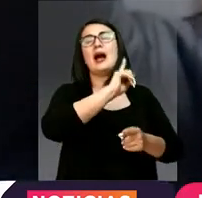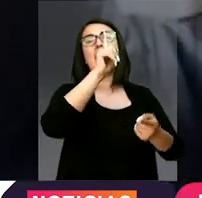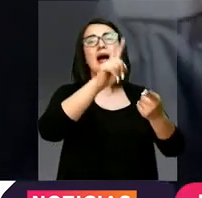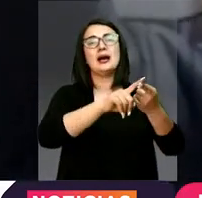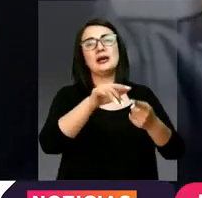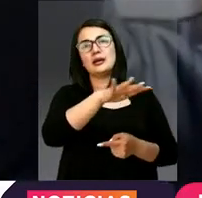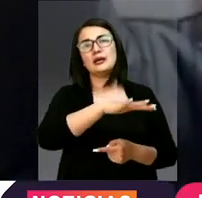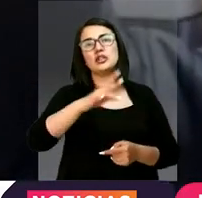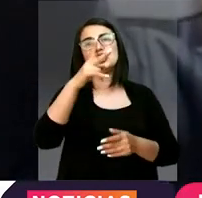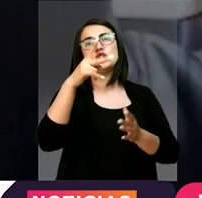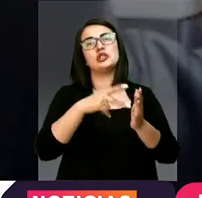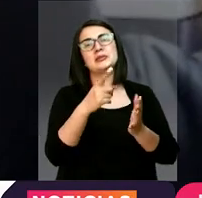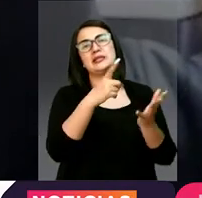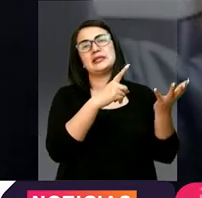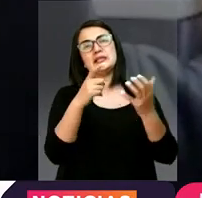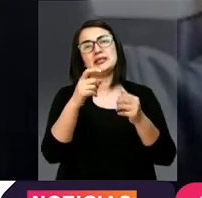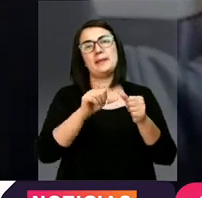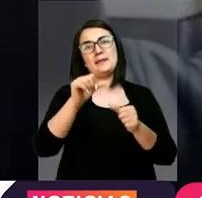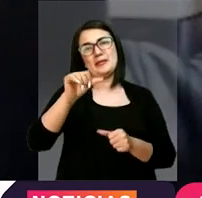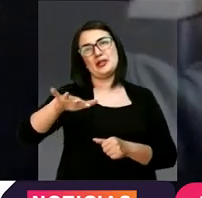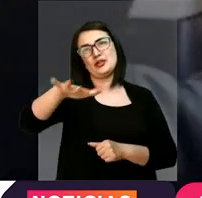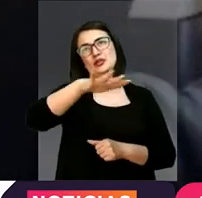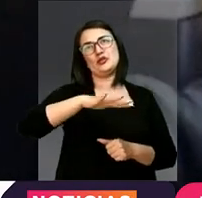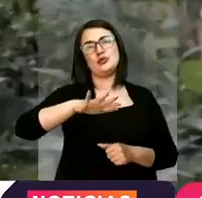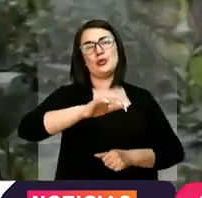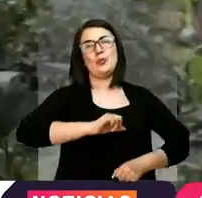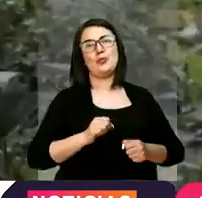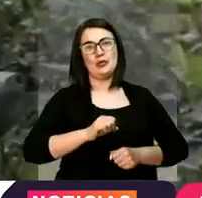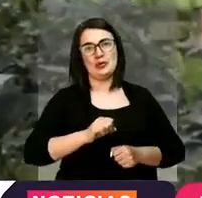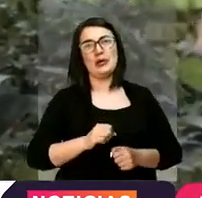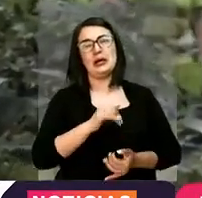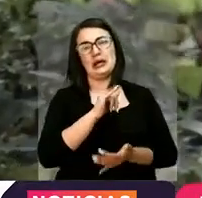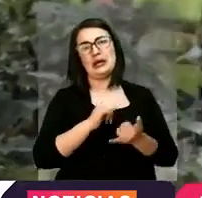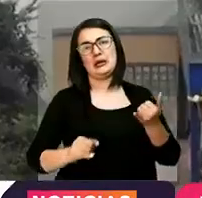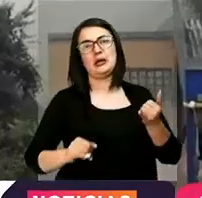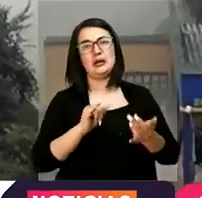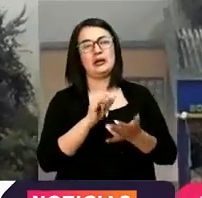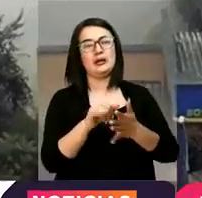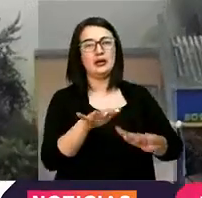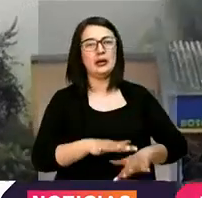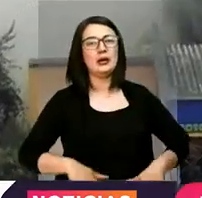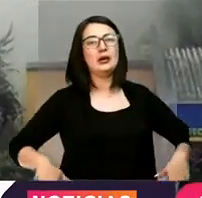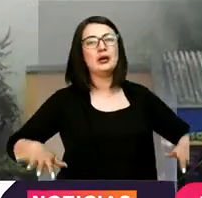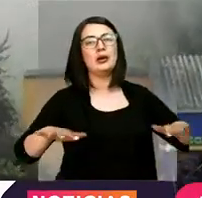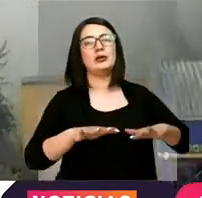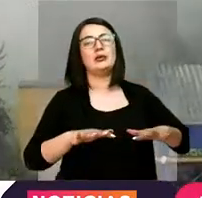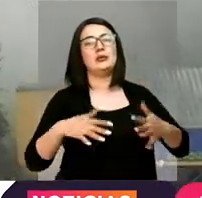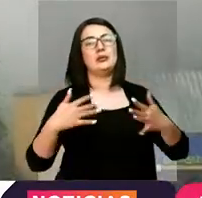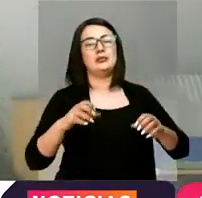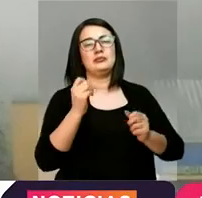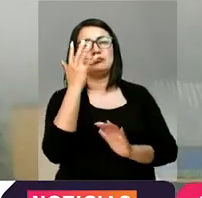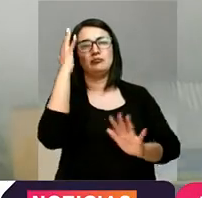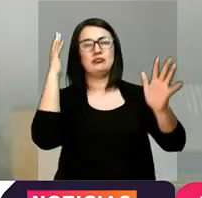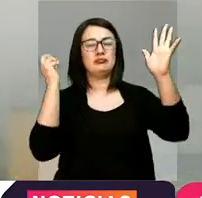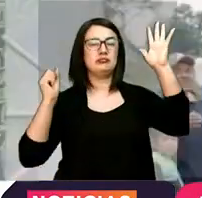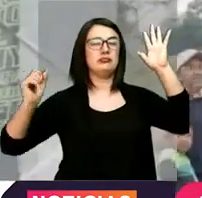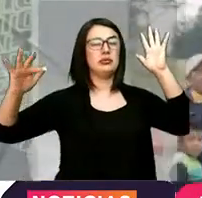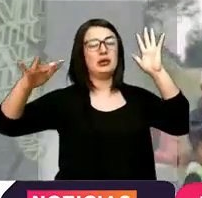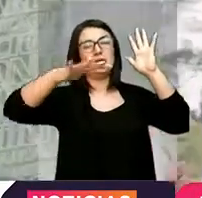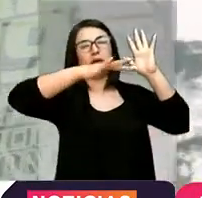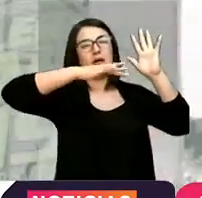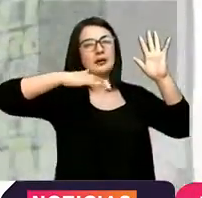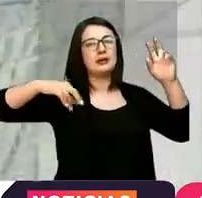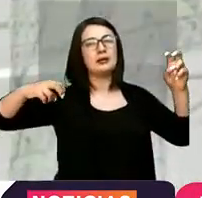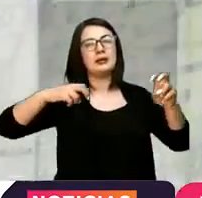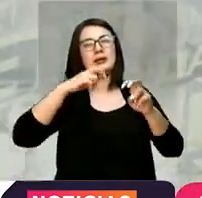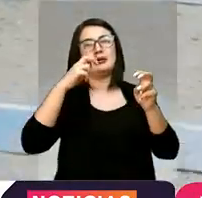los 2.600 metros de altura a la Sabana Bogotá, finalizando en un alucinante bosque de niebla en el Parque